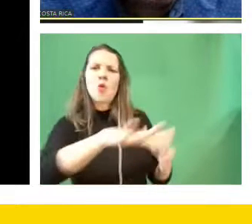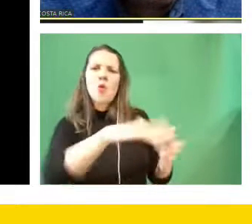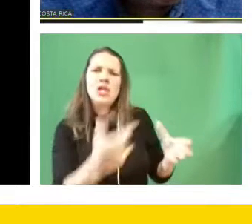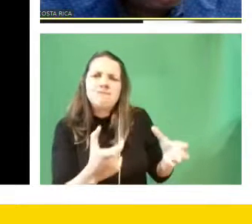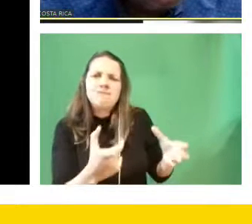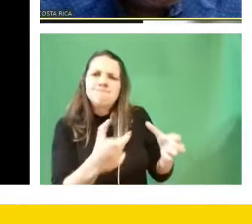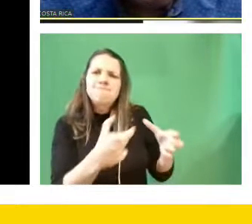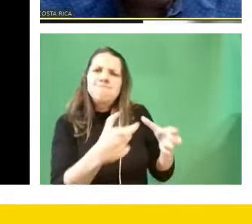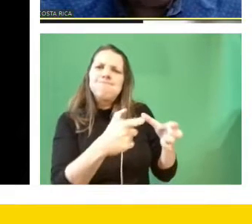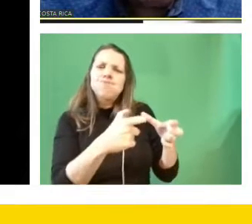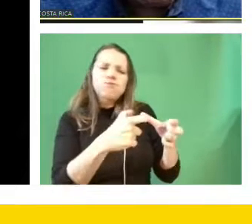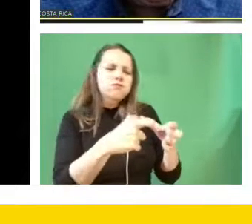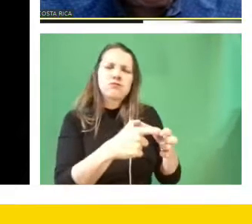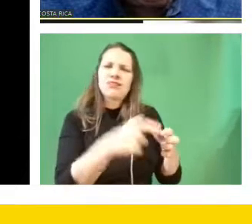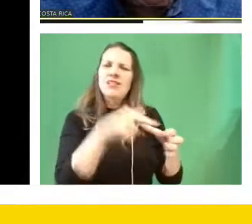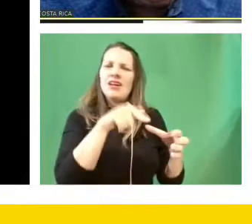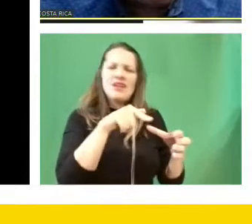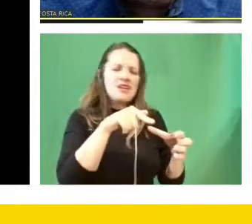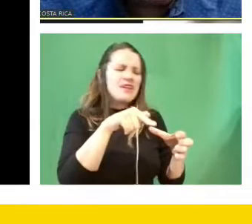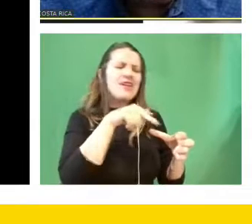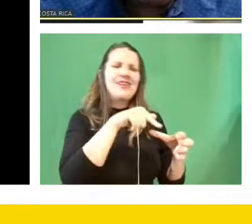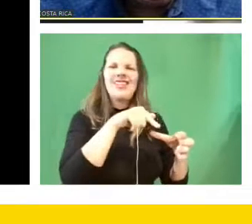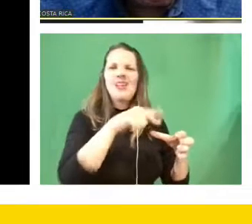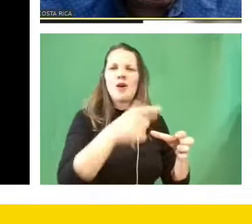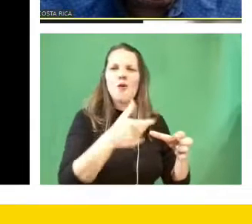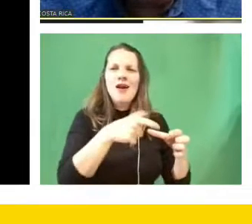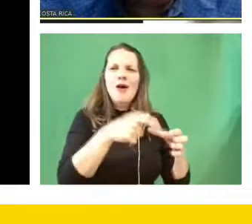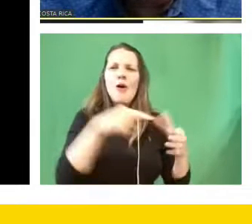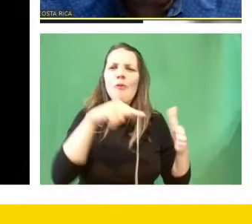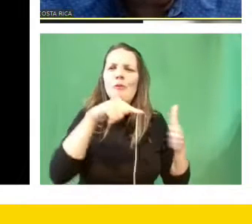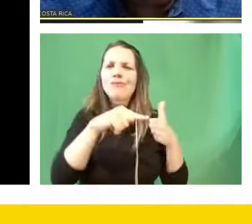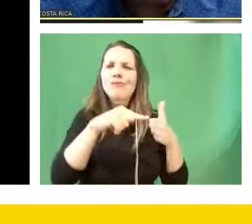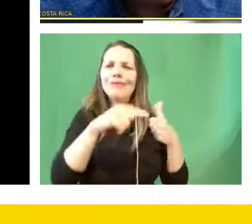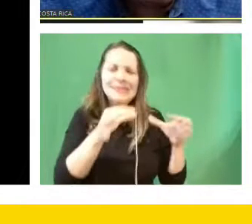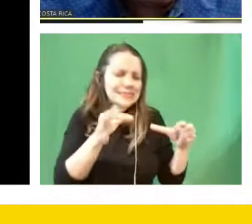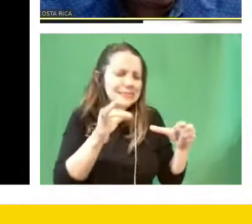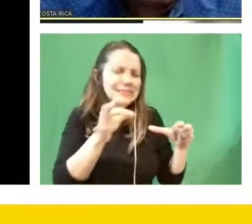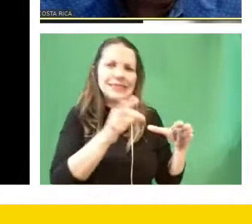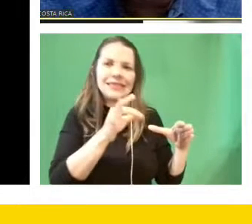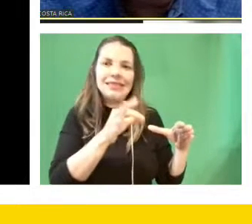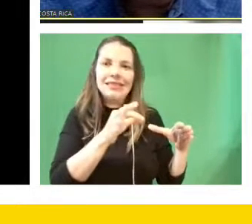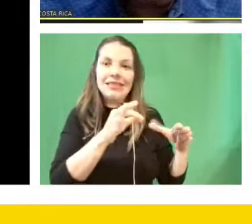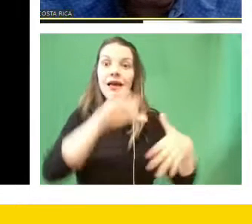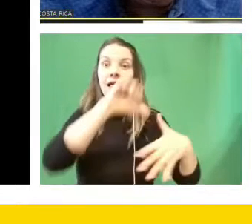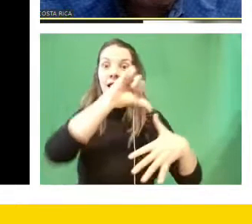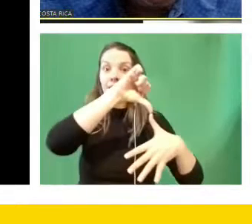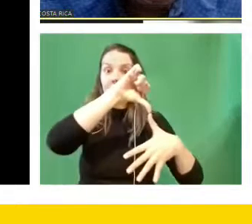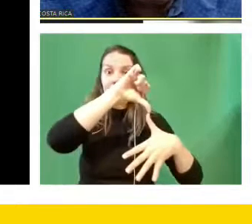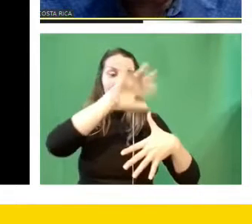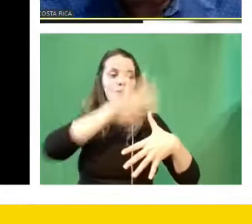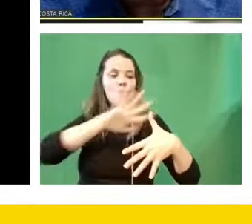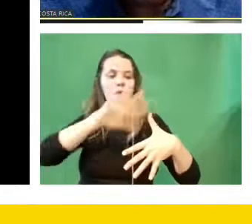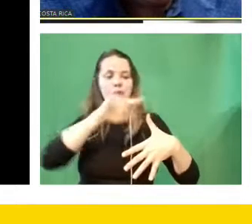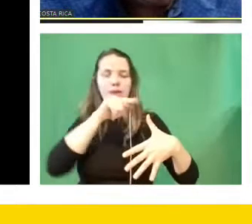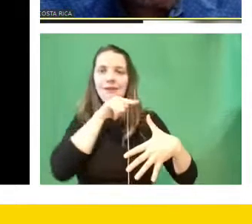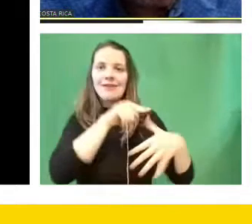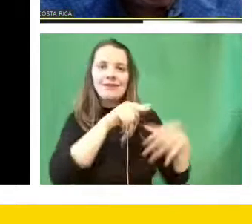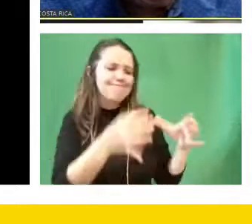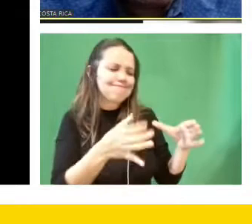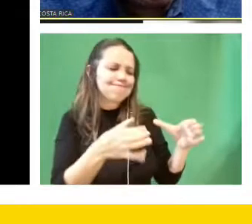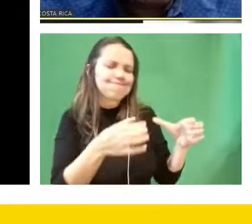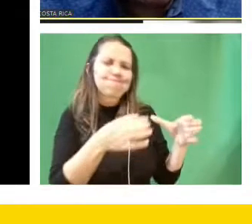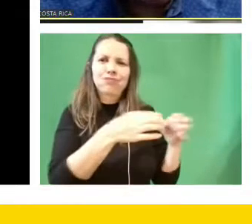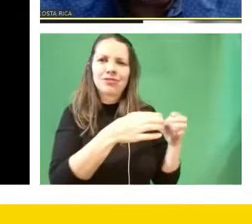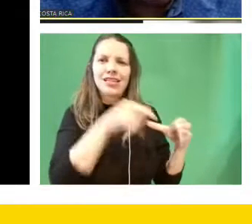kilómetros cuadrados, es un puntito pequeño en el Istmo Centroamericano, pero es un país de mucha riqueza, de mucha biodiversidad. Somos el país del